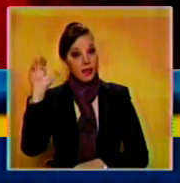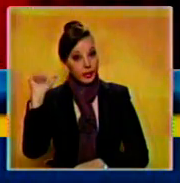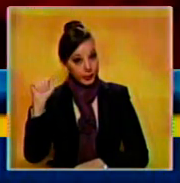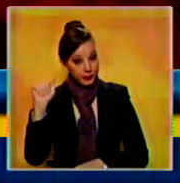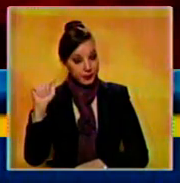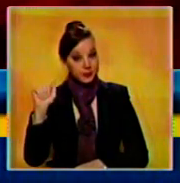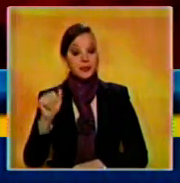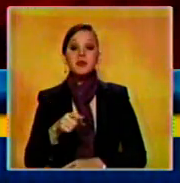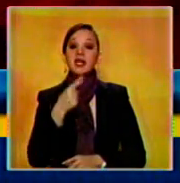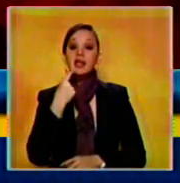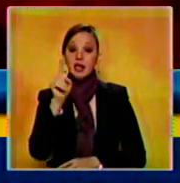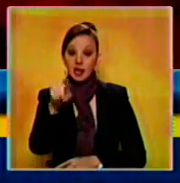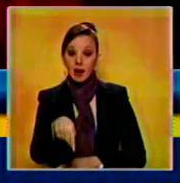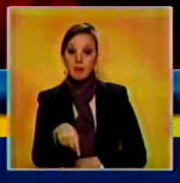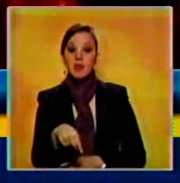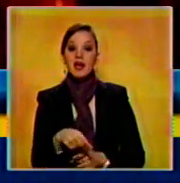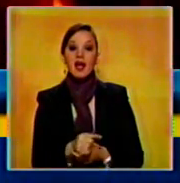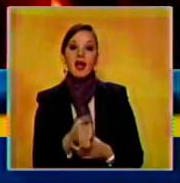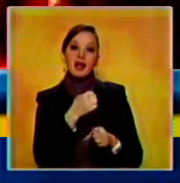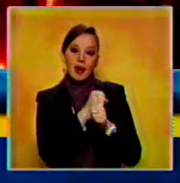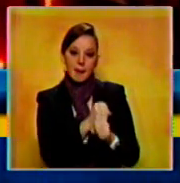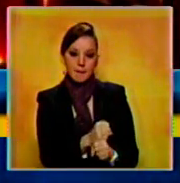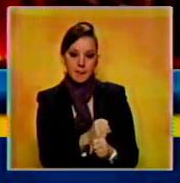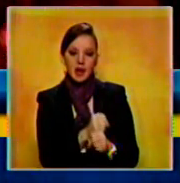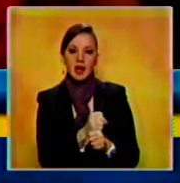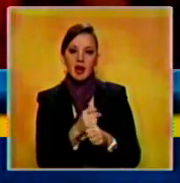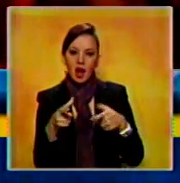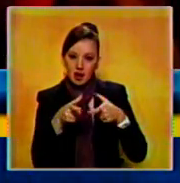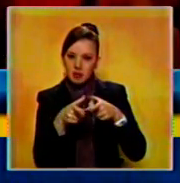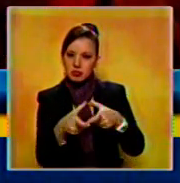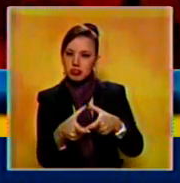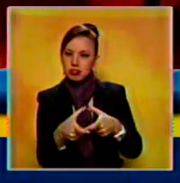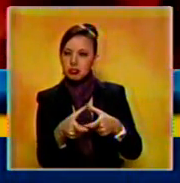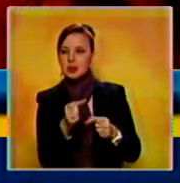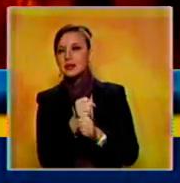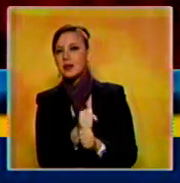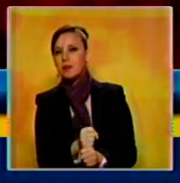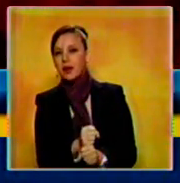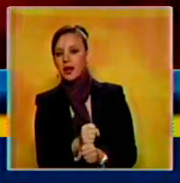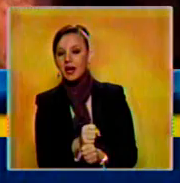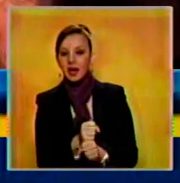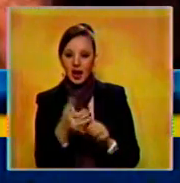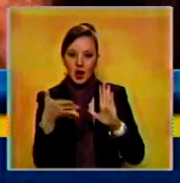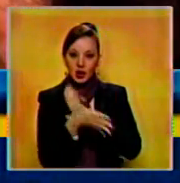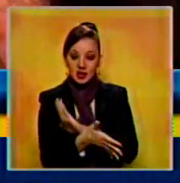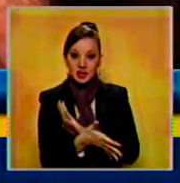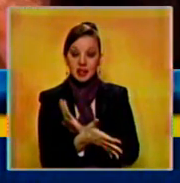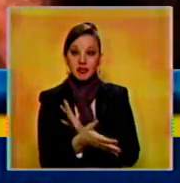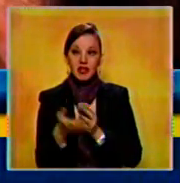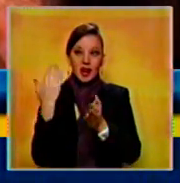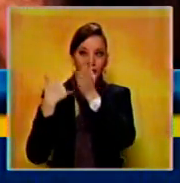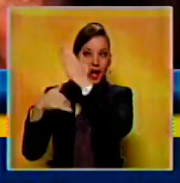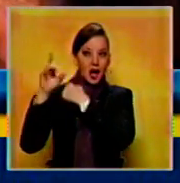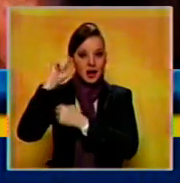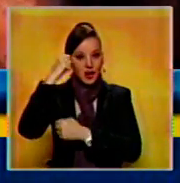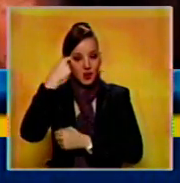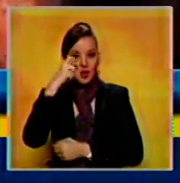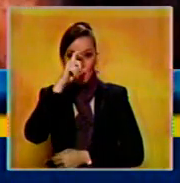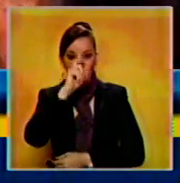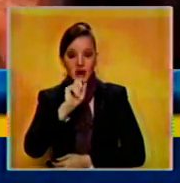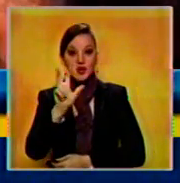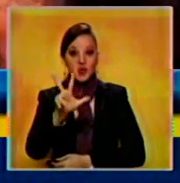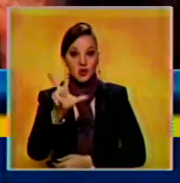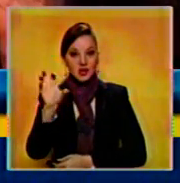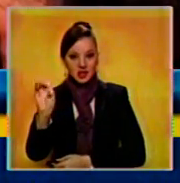cual desprende de su tan esperada producción discográfica con un concepto retro en el que se evoca los años 30.